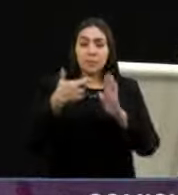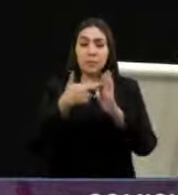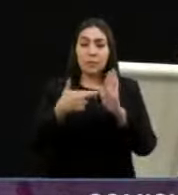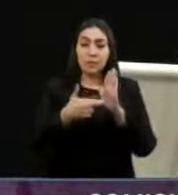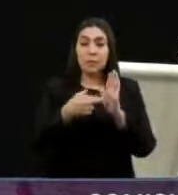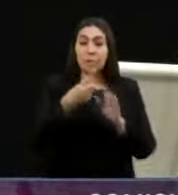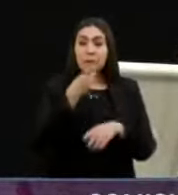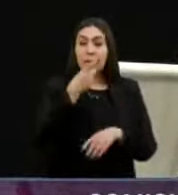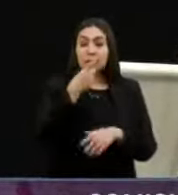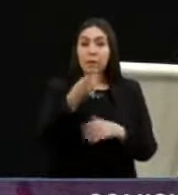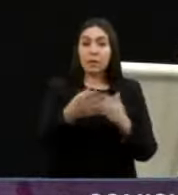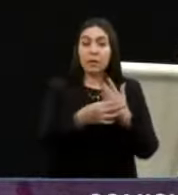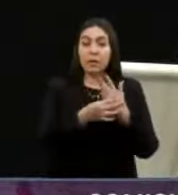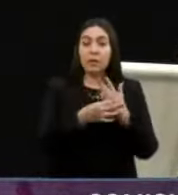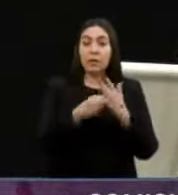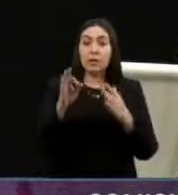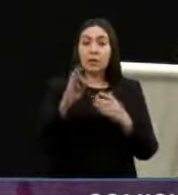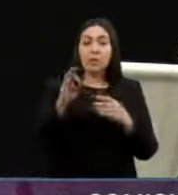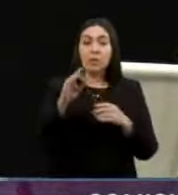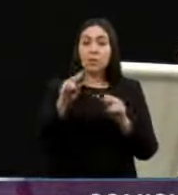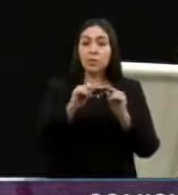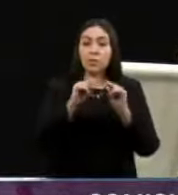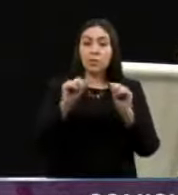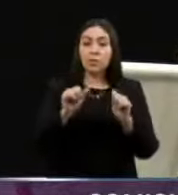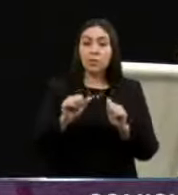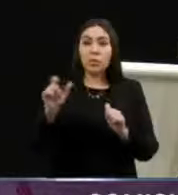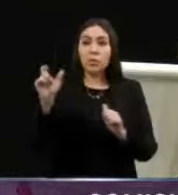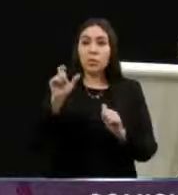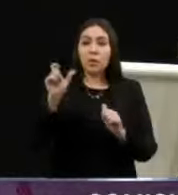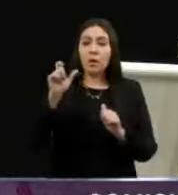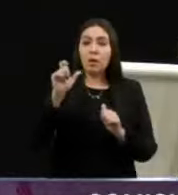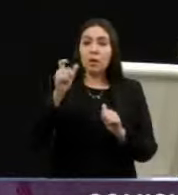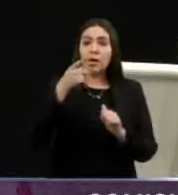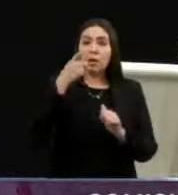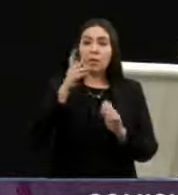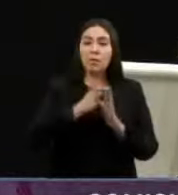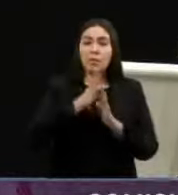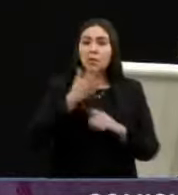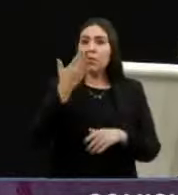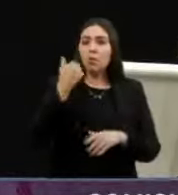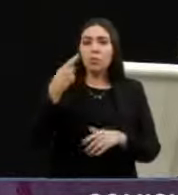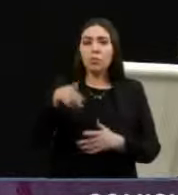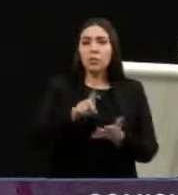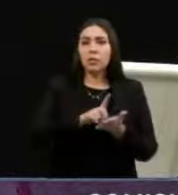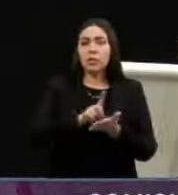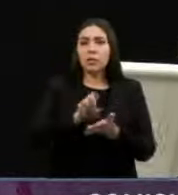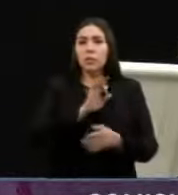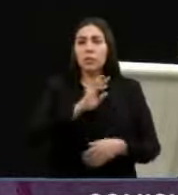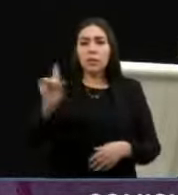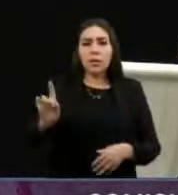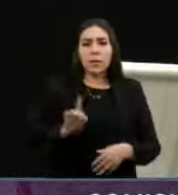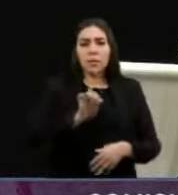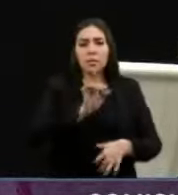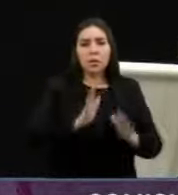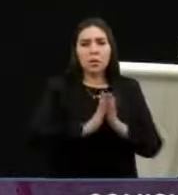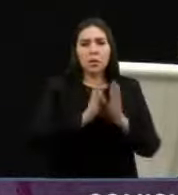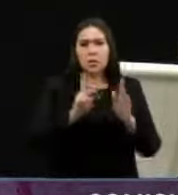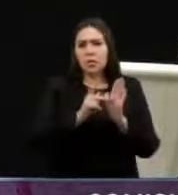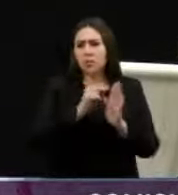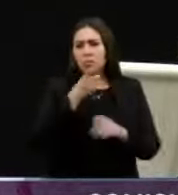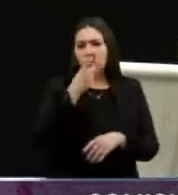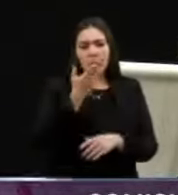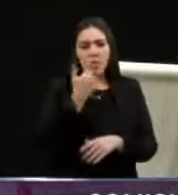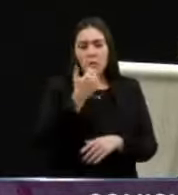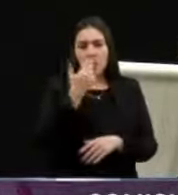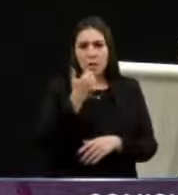presentes de la lista de oradores al momento de mencionarlos ya no tienen derecho de usar la tribuna. Pueden, en